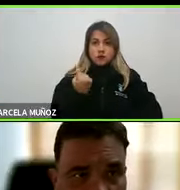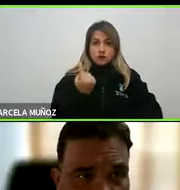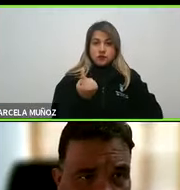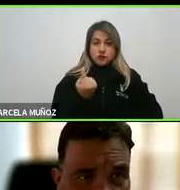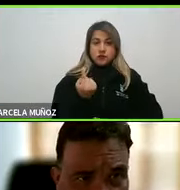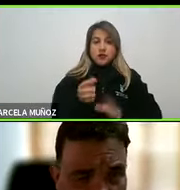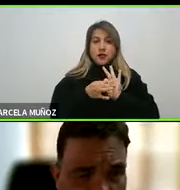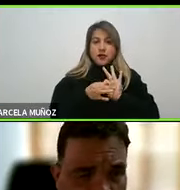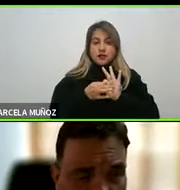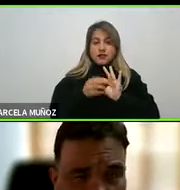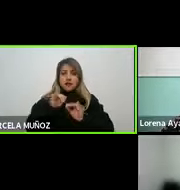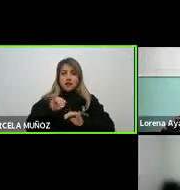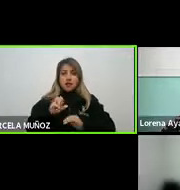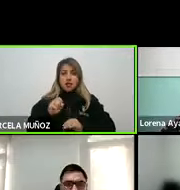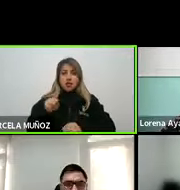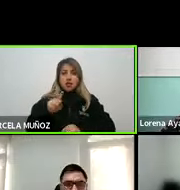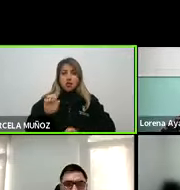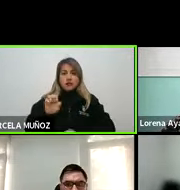Gracias, José Luis